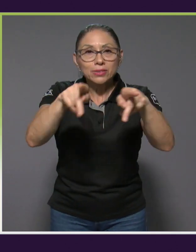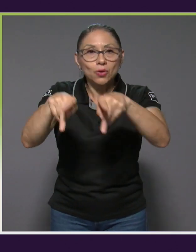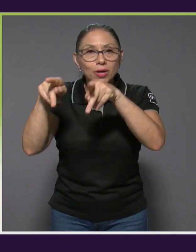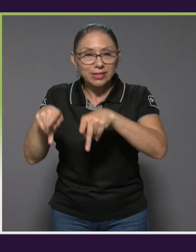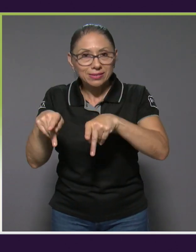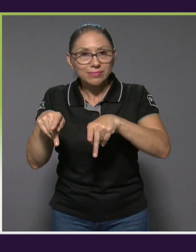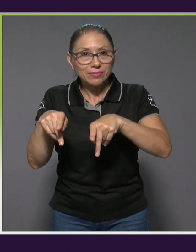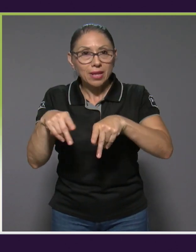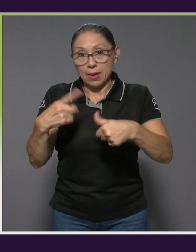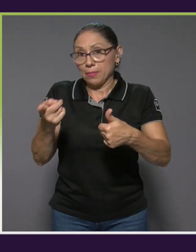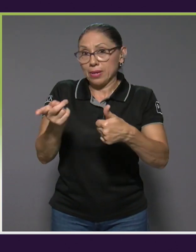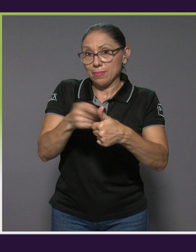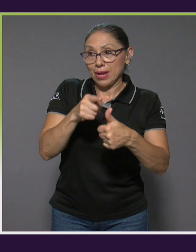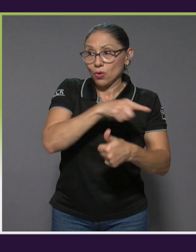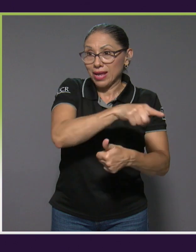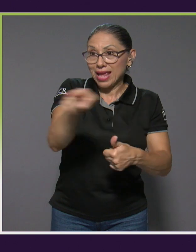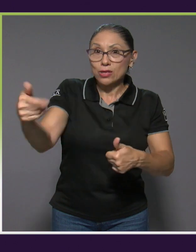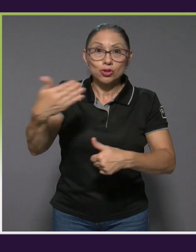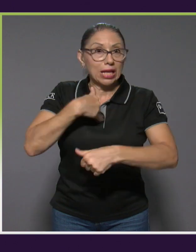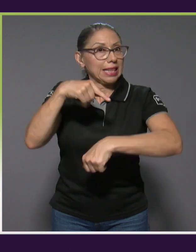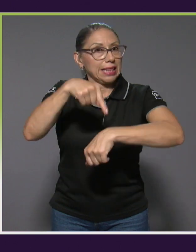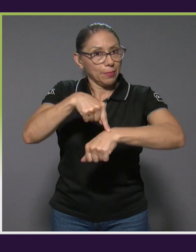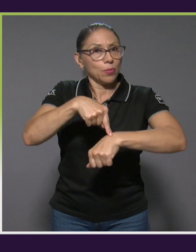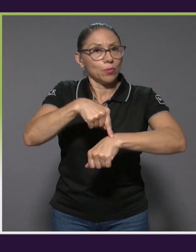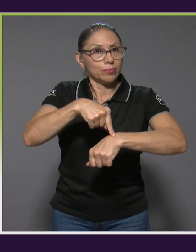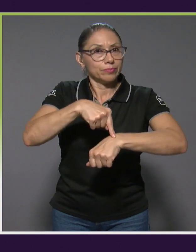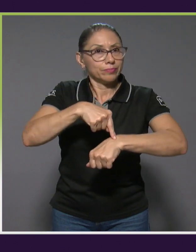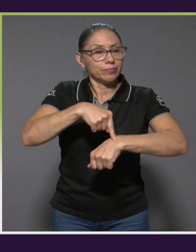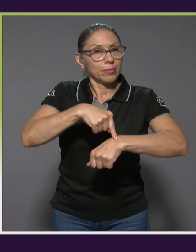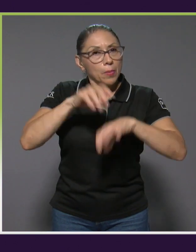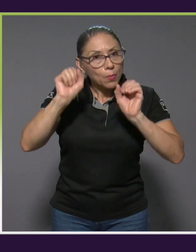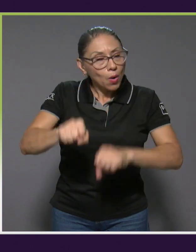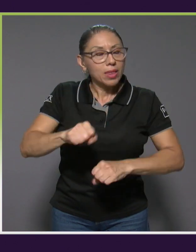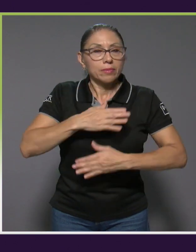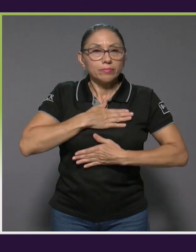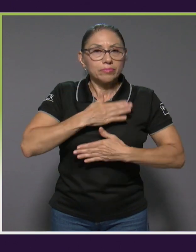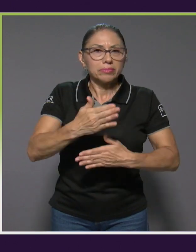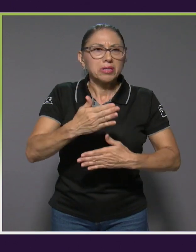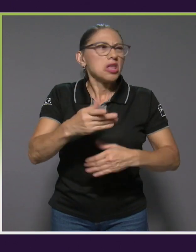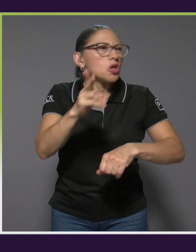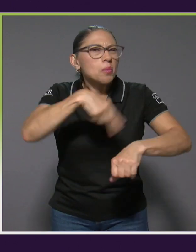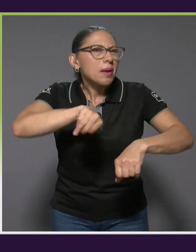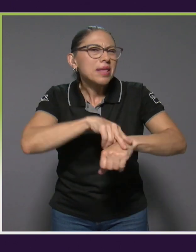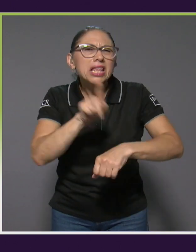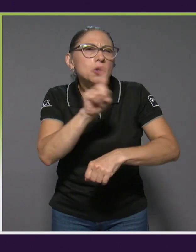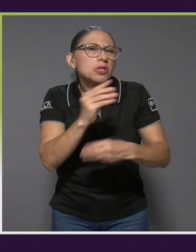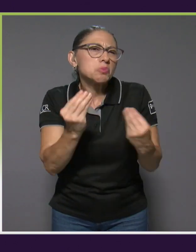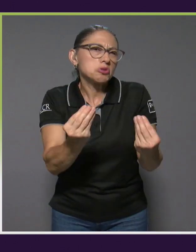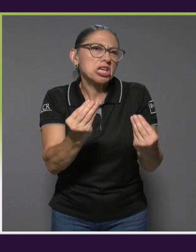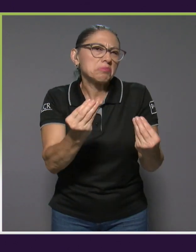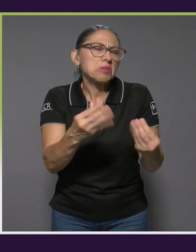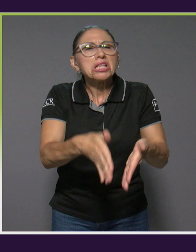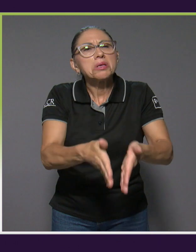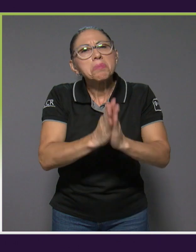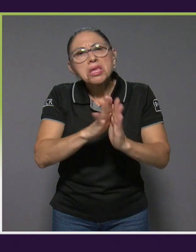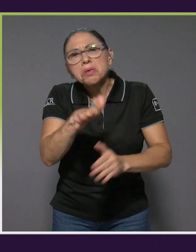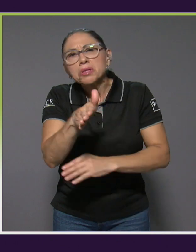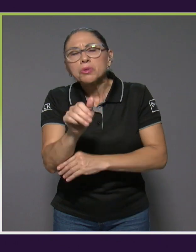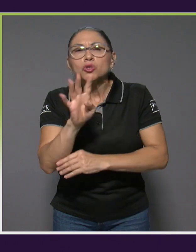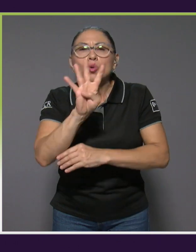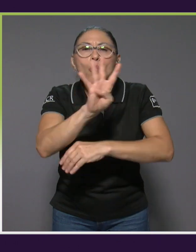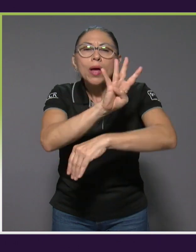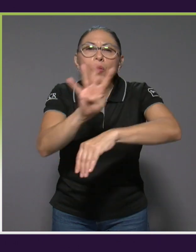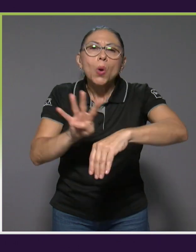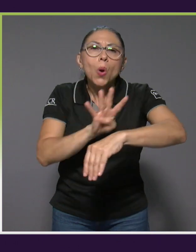que, primero, que tienen el tiempo, la disponibilidad. Normalmente no es mucho, es como de 4 horas por semana lo que se les pide, ¿verdad? O